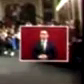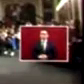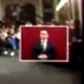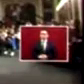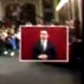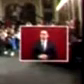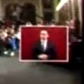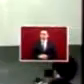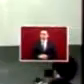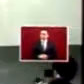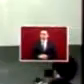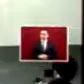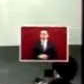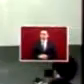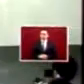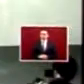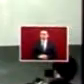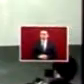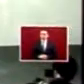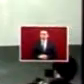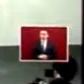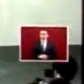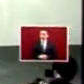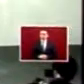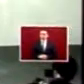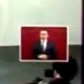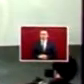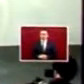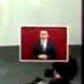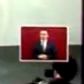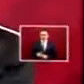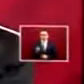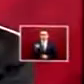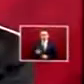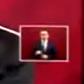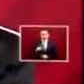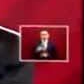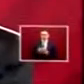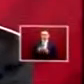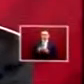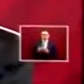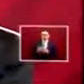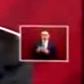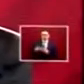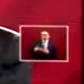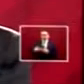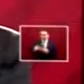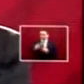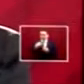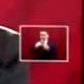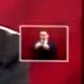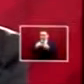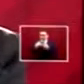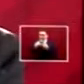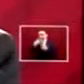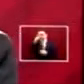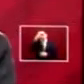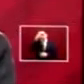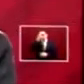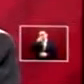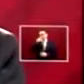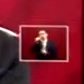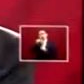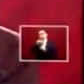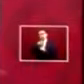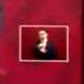Unidos, demasiado compleja. El presidente esta mañana se abstuvo nuevamente, ha esperado, ha dado un nuevo margen